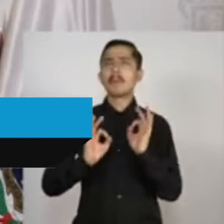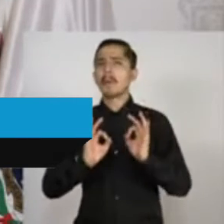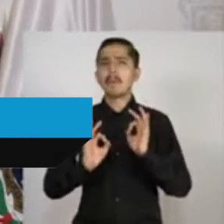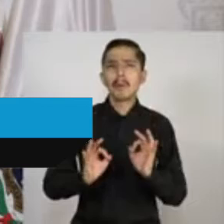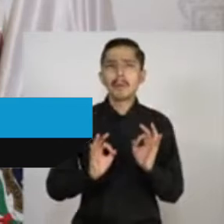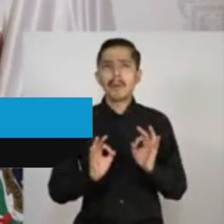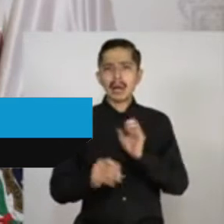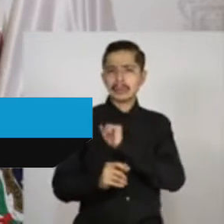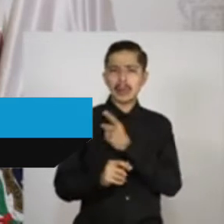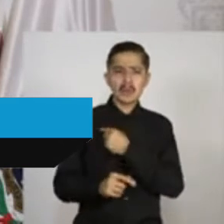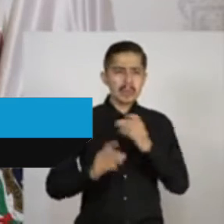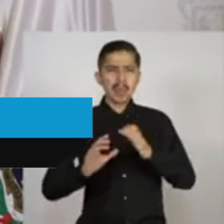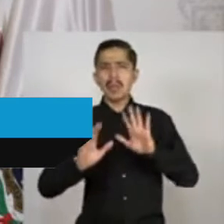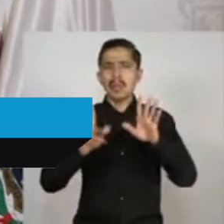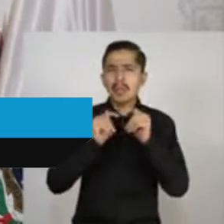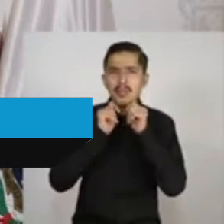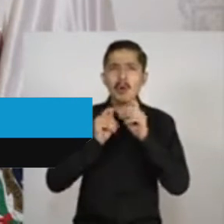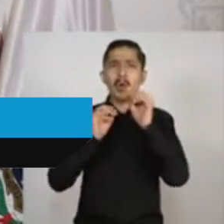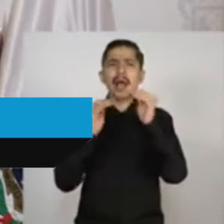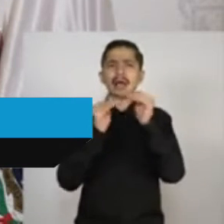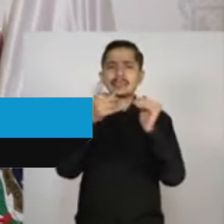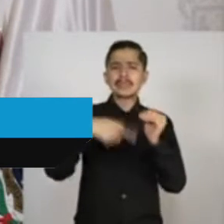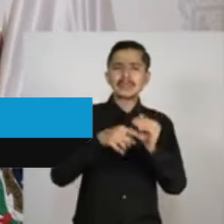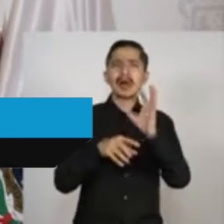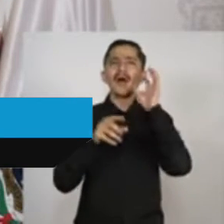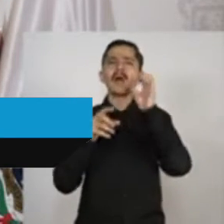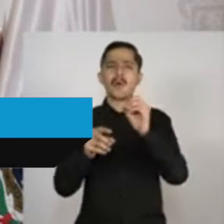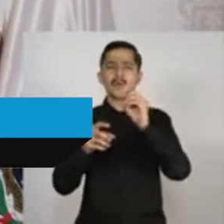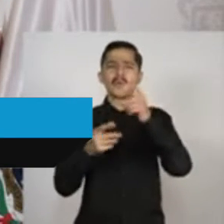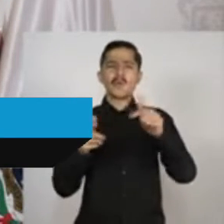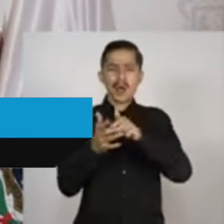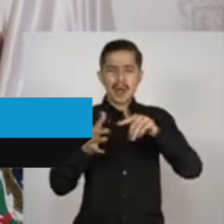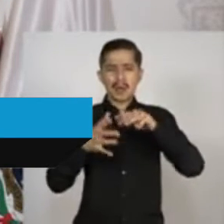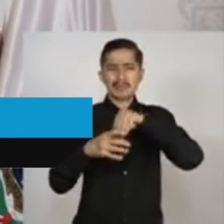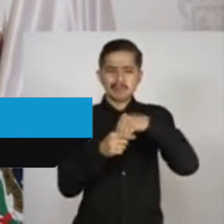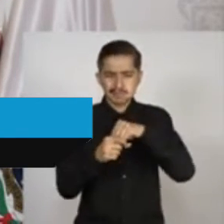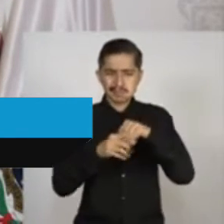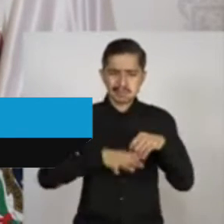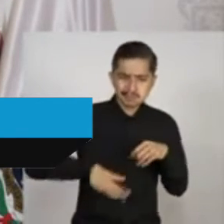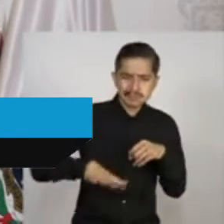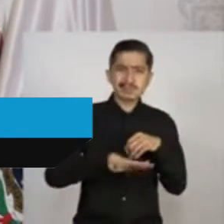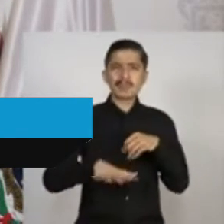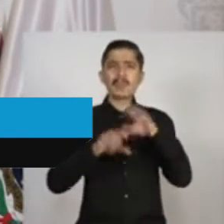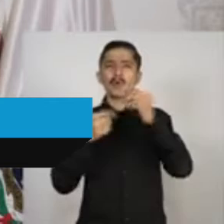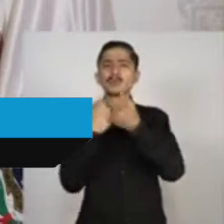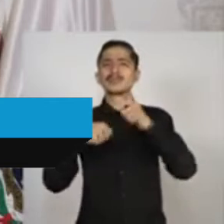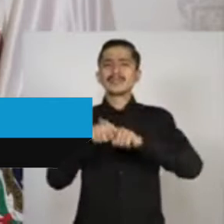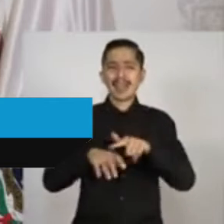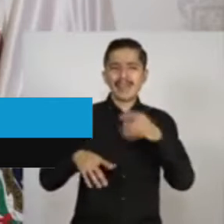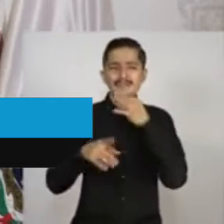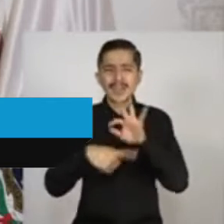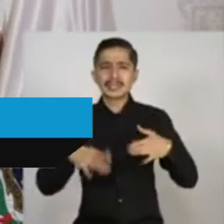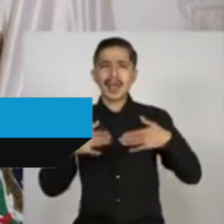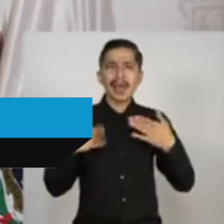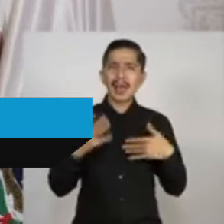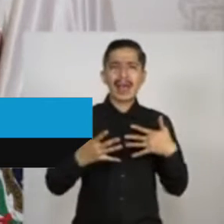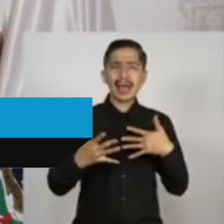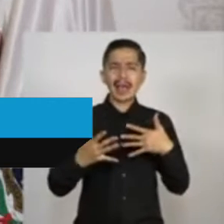rondamos ya los 80 mil muertos y que en el estado andamos cercanos a los 1